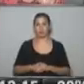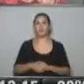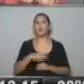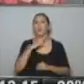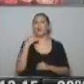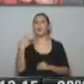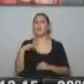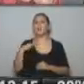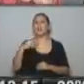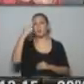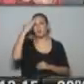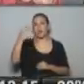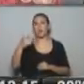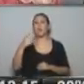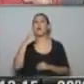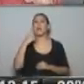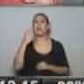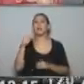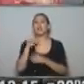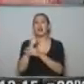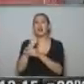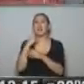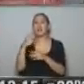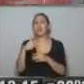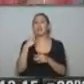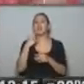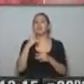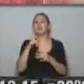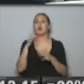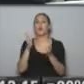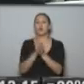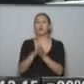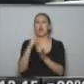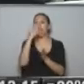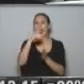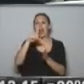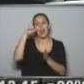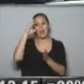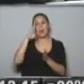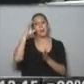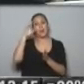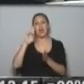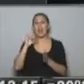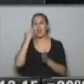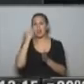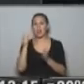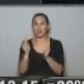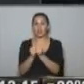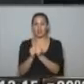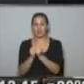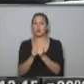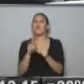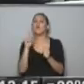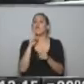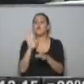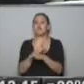Juan, tenemos que saludar ahora a Alejo Álvarez Herrera, que estuvo con Hally Berry y está fascinado. Gatúbela, ¿no? Porque no es para menos. Estuviste con Gatúbela. No es para